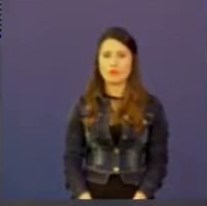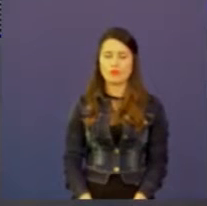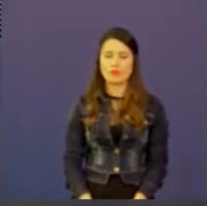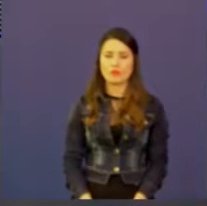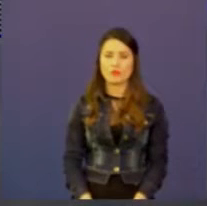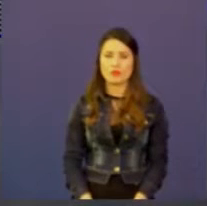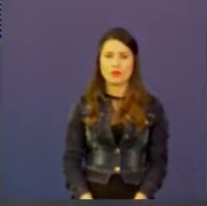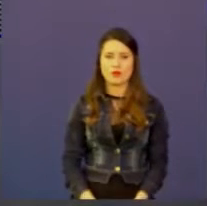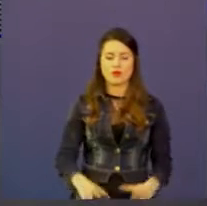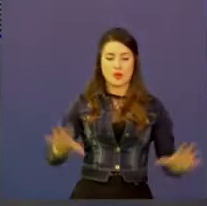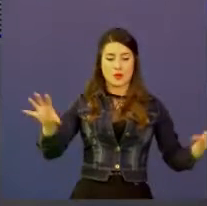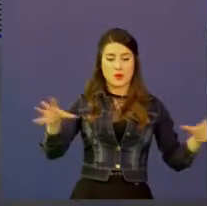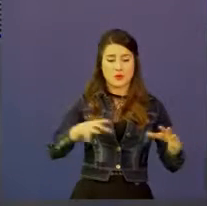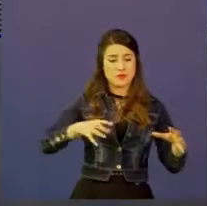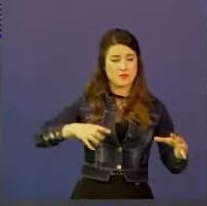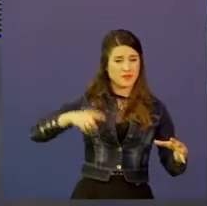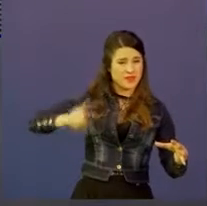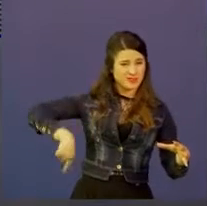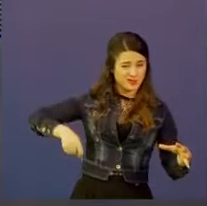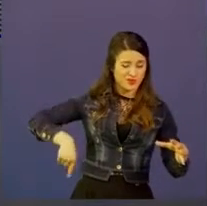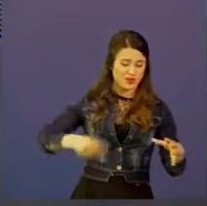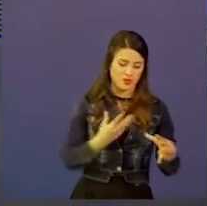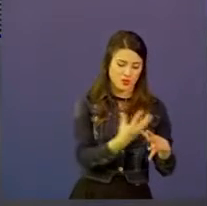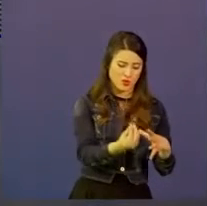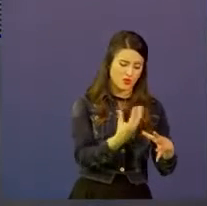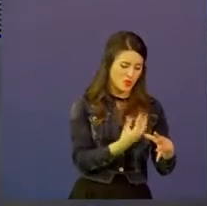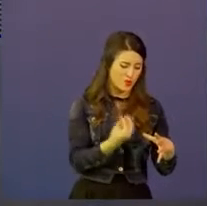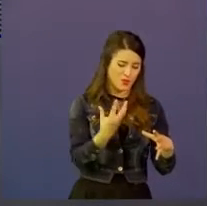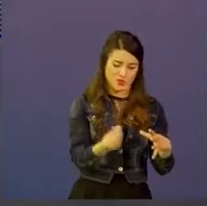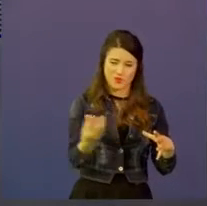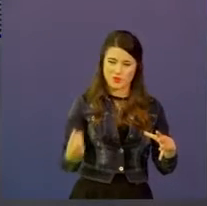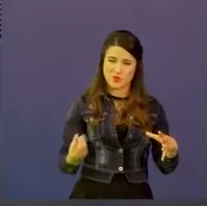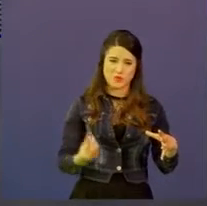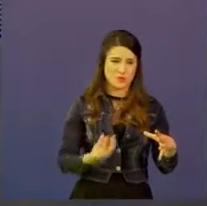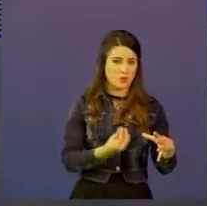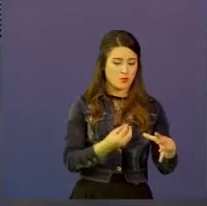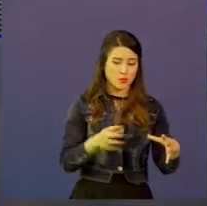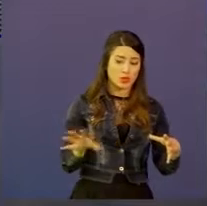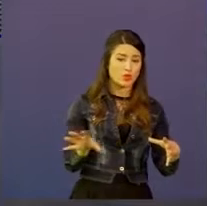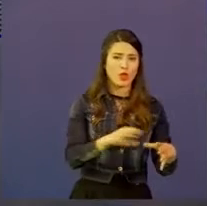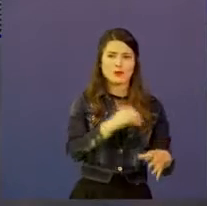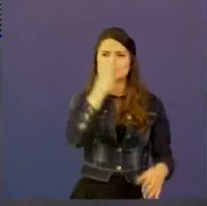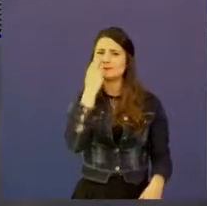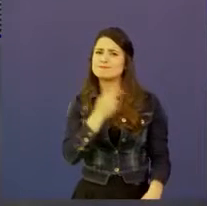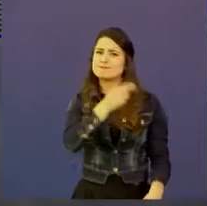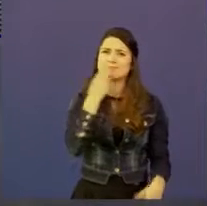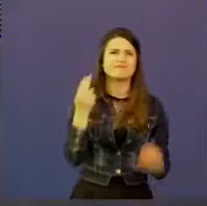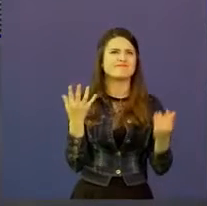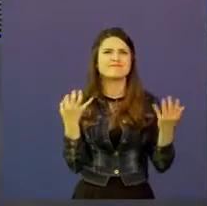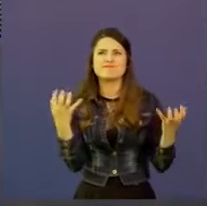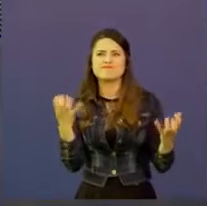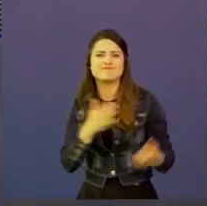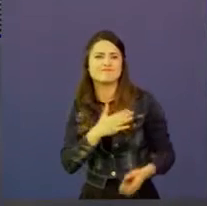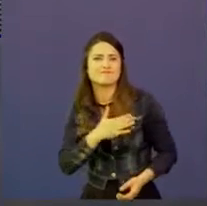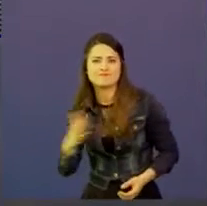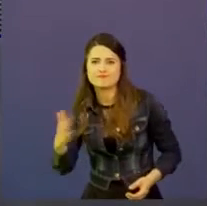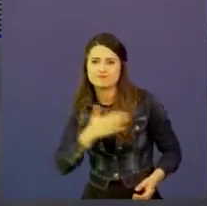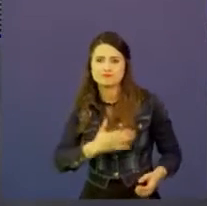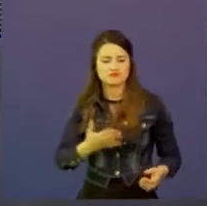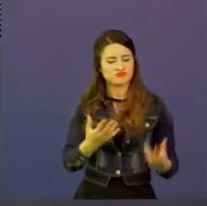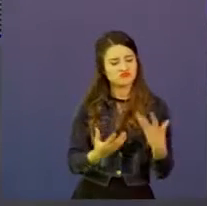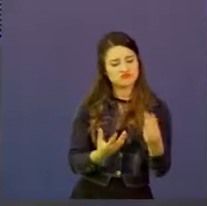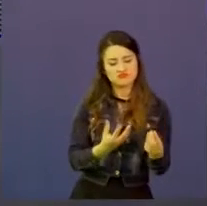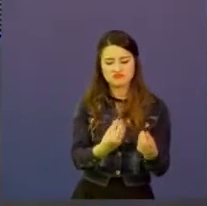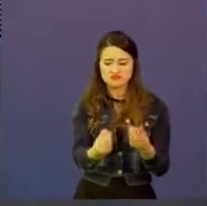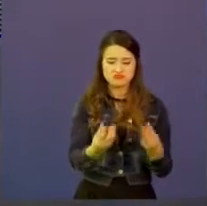escuelas son un grupo de personas con muchas ganas de hacer cosas, muy comprometidas, que están reunidas